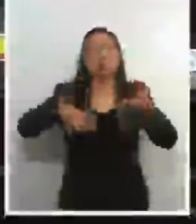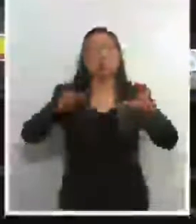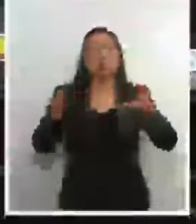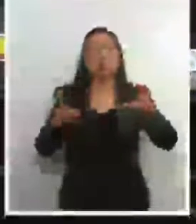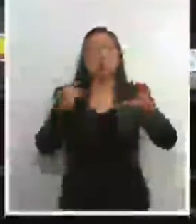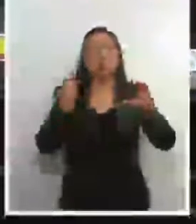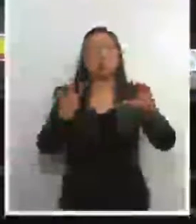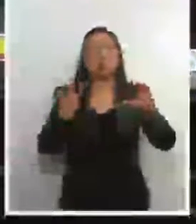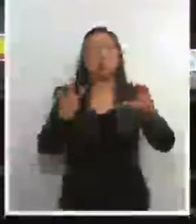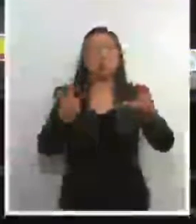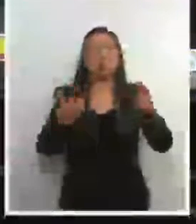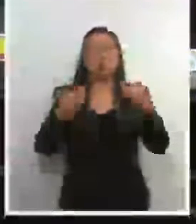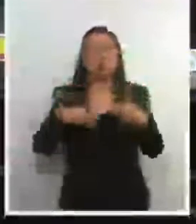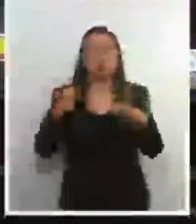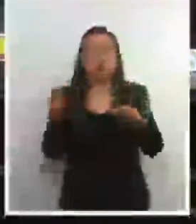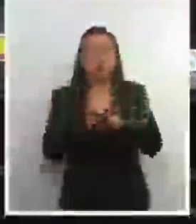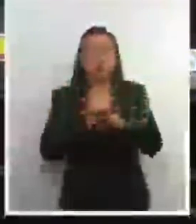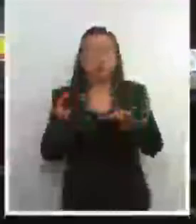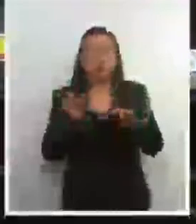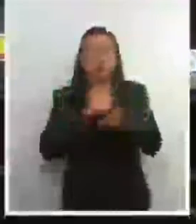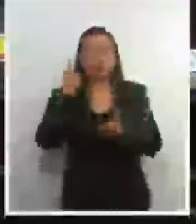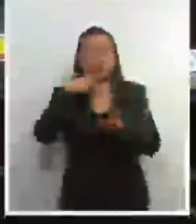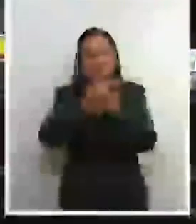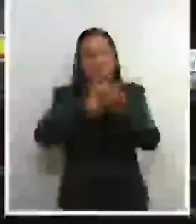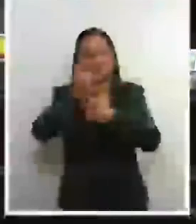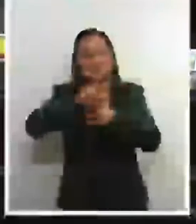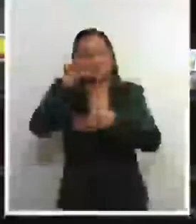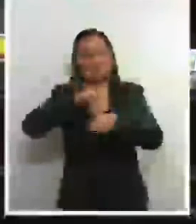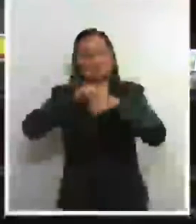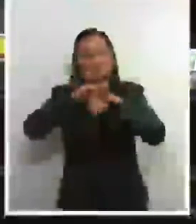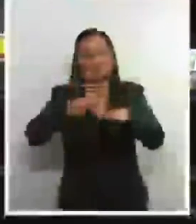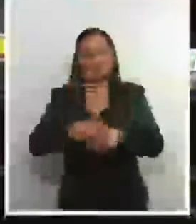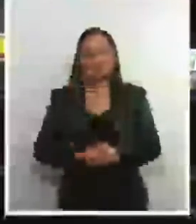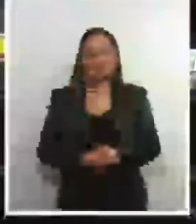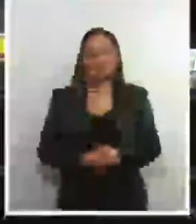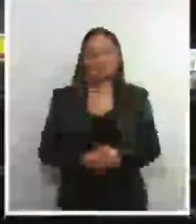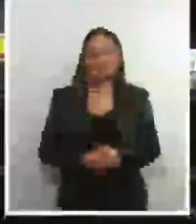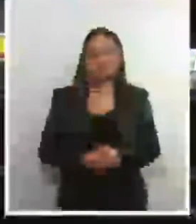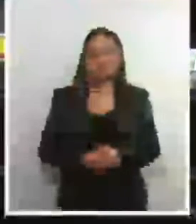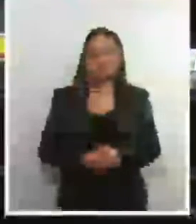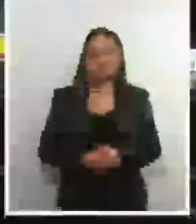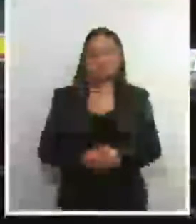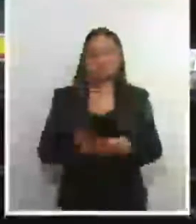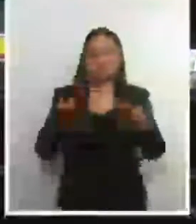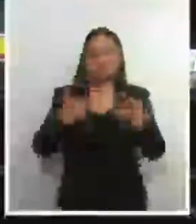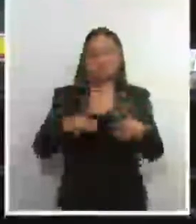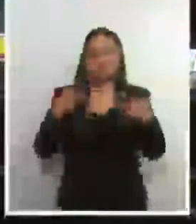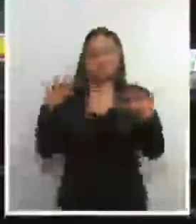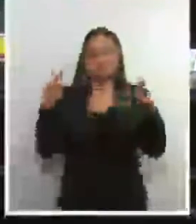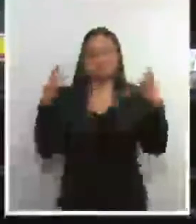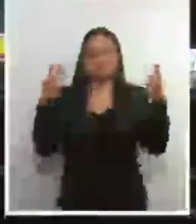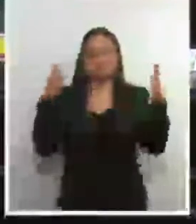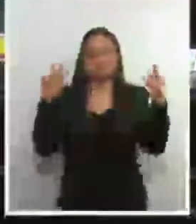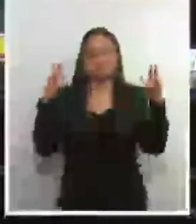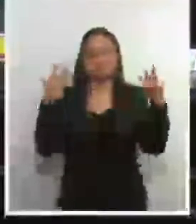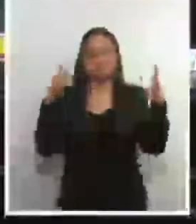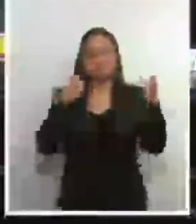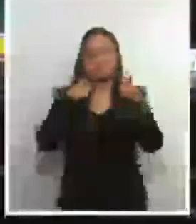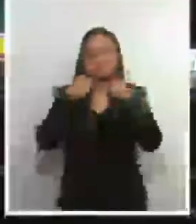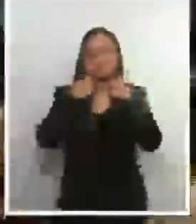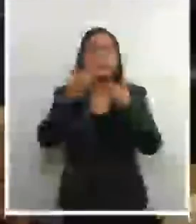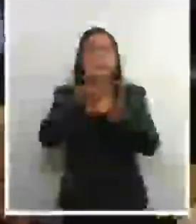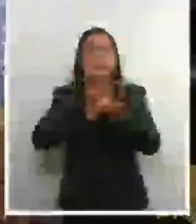el numeral 2. Intégrese al proyecto de decreto. Pasamos a la discusión